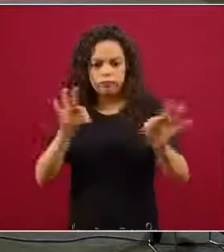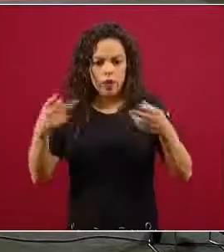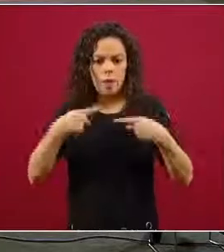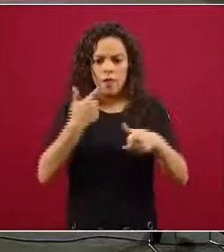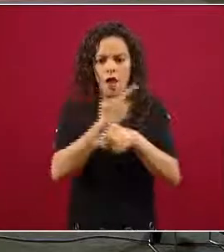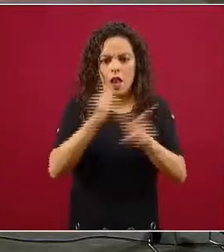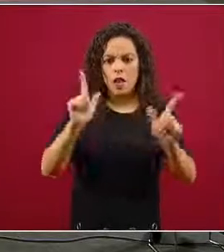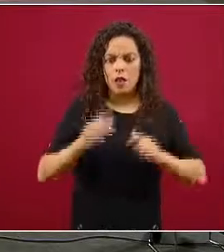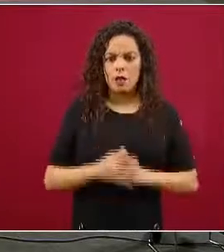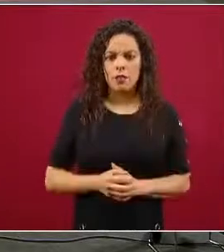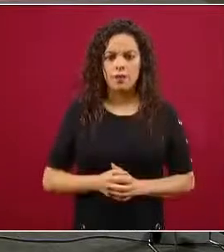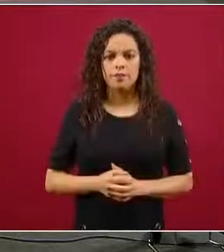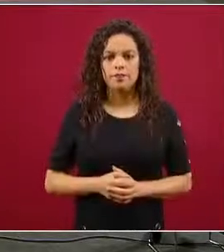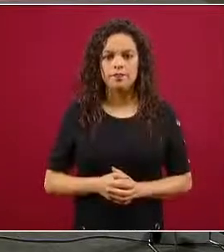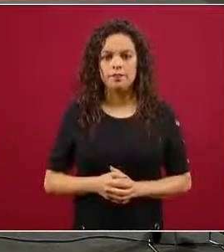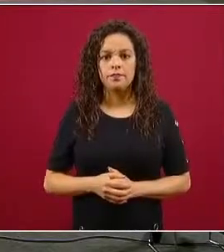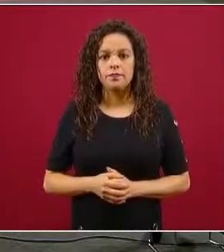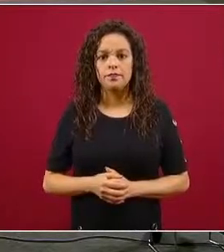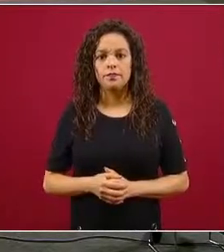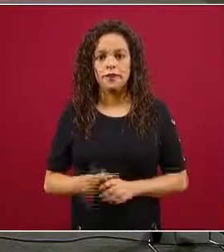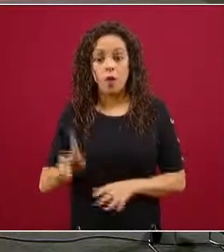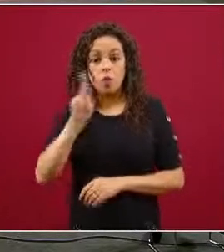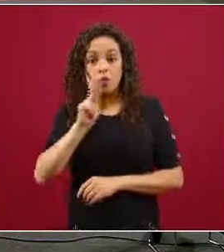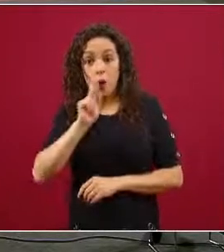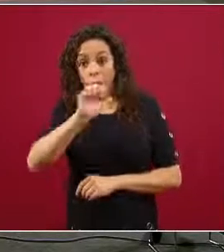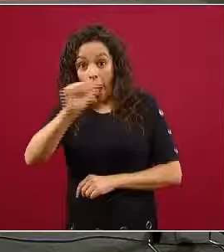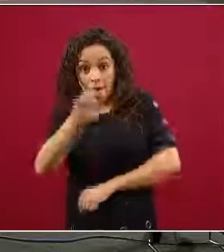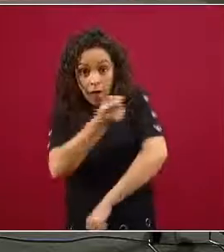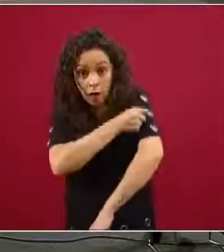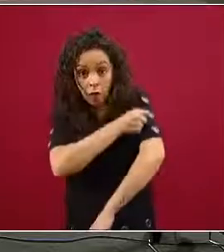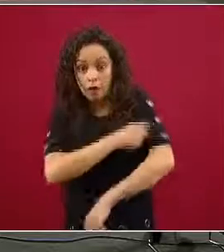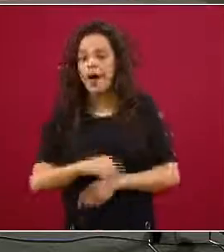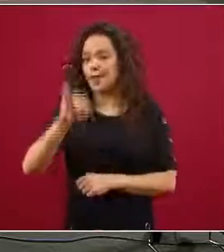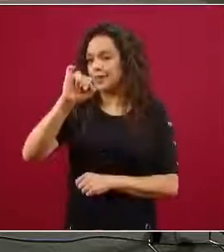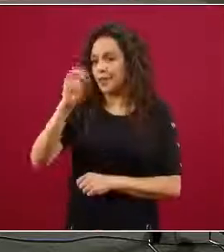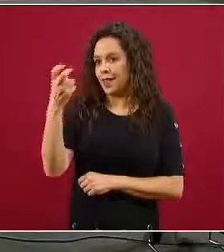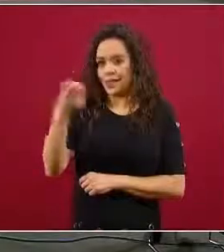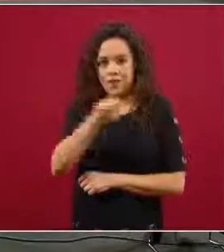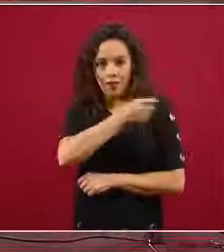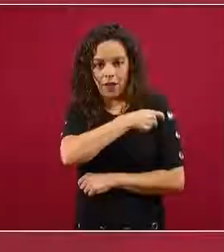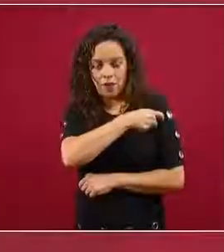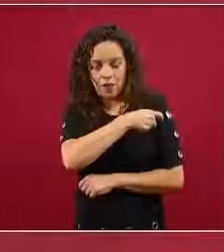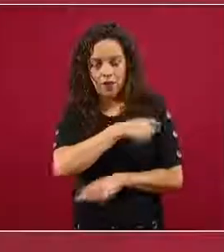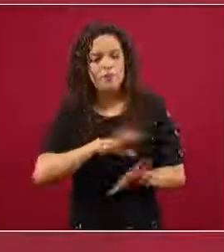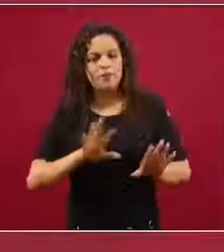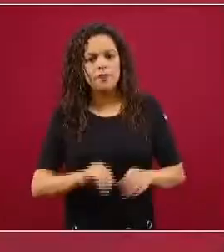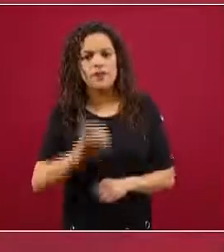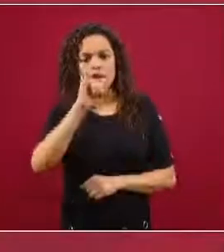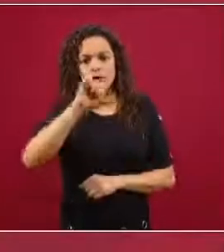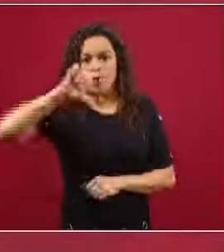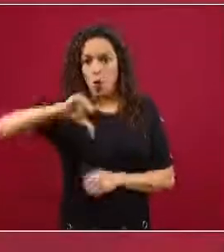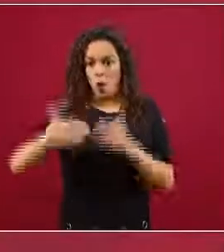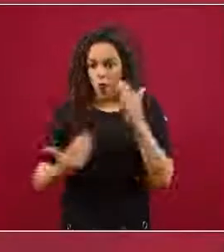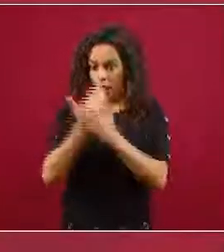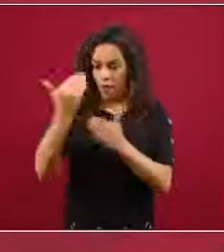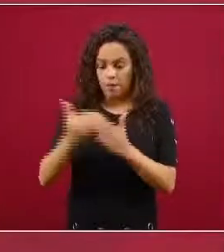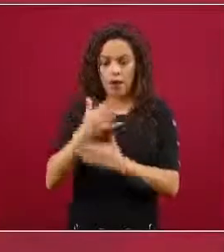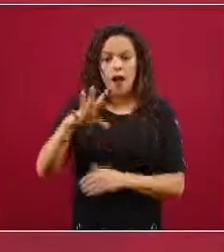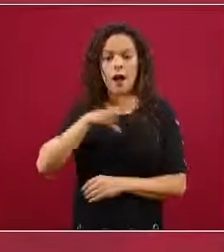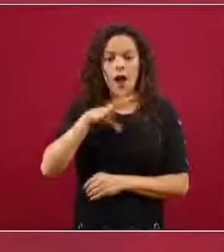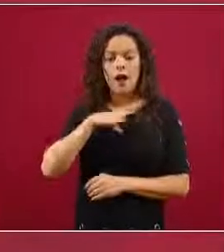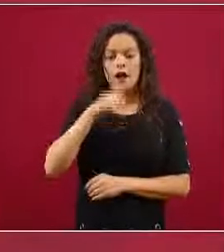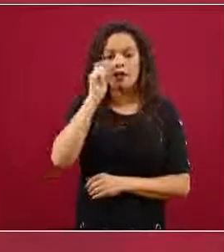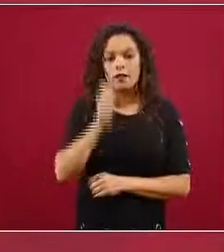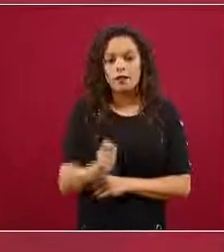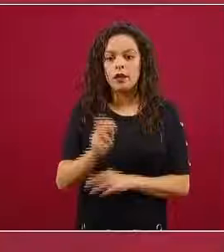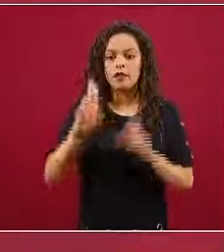que usted sepa? ¿Pruebas de la vacuna? Sí, de la vacuna. Sí, gracias. Sí, existen múltiples vacunas. Esta mañana precisamente tuvimos una sesión con la